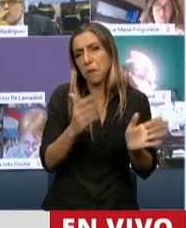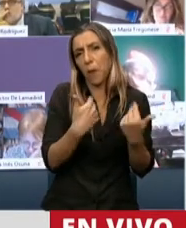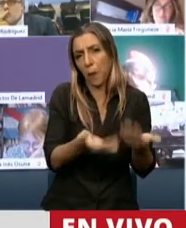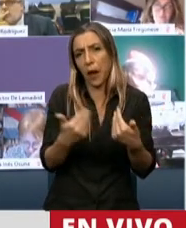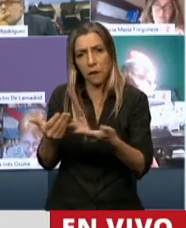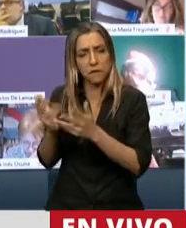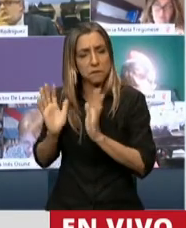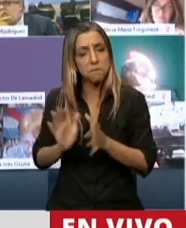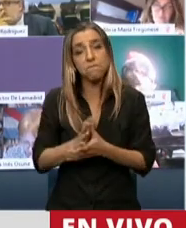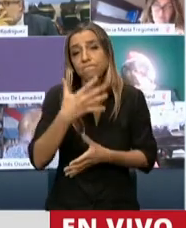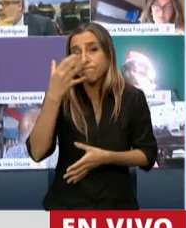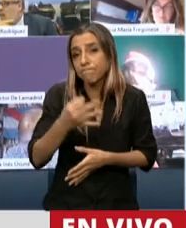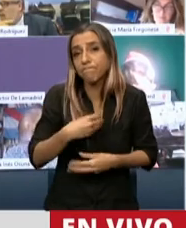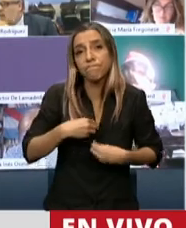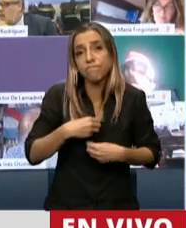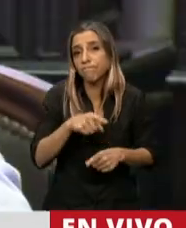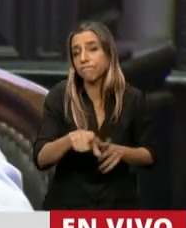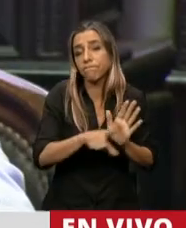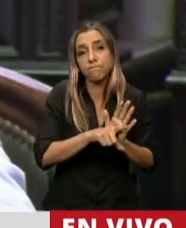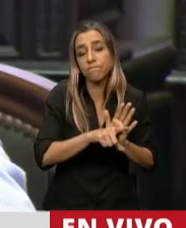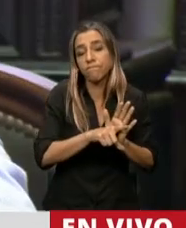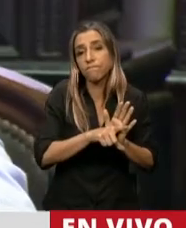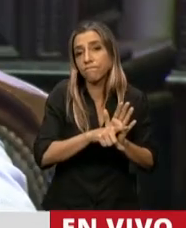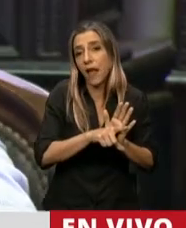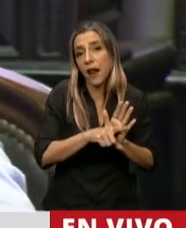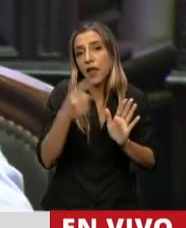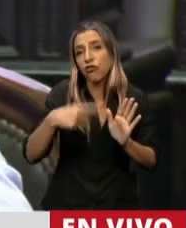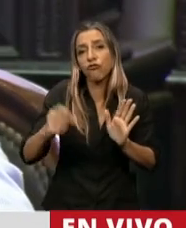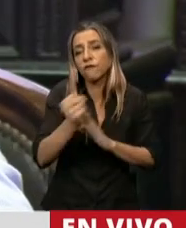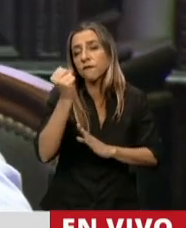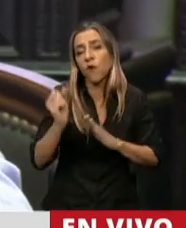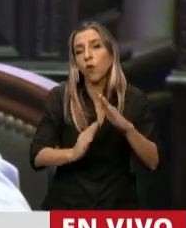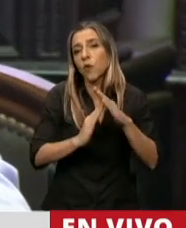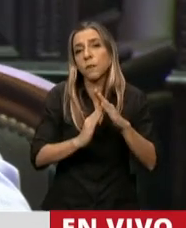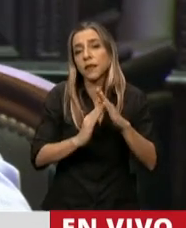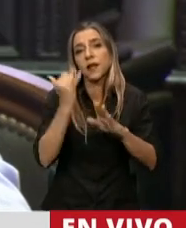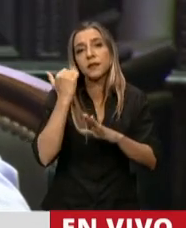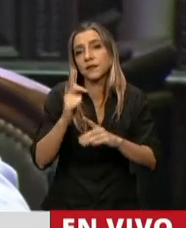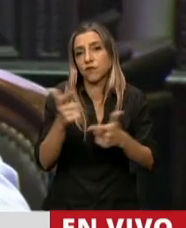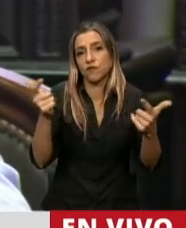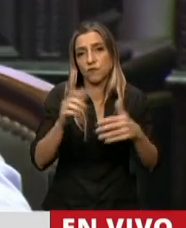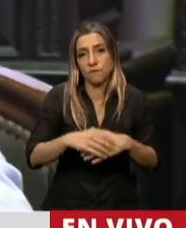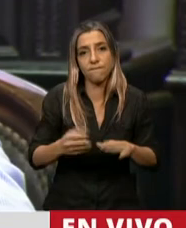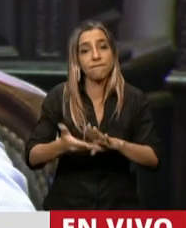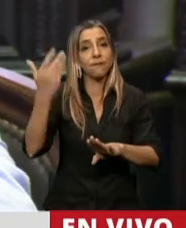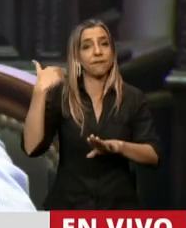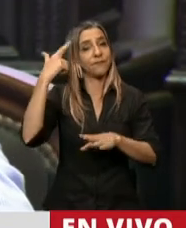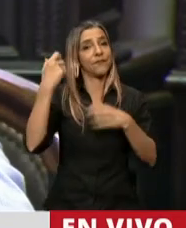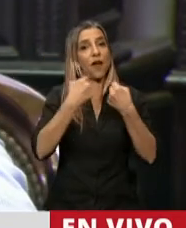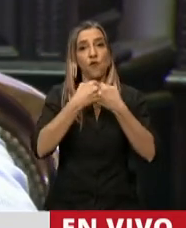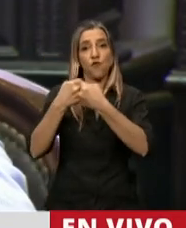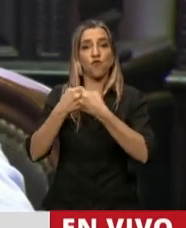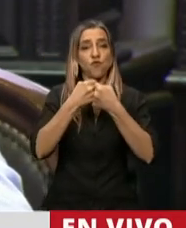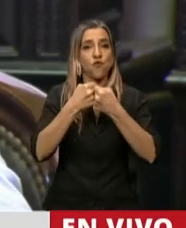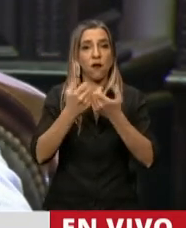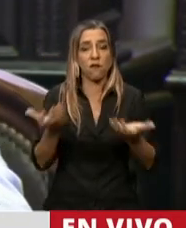esta ley perdió lo fundamental que tenía, que era un consenso político. Nosotros habíamos